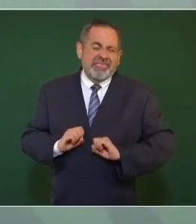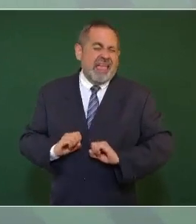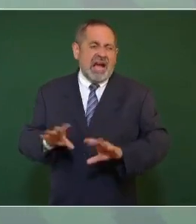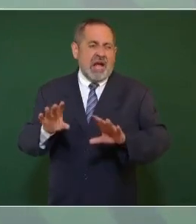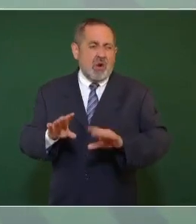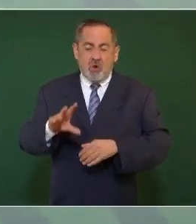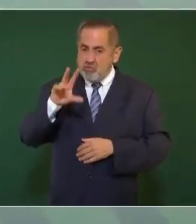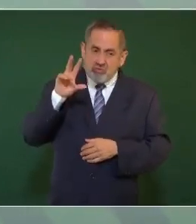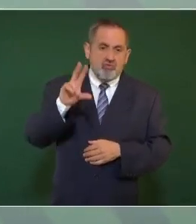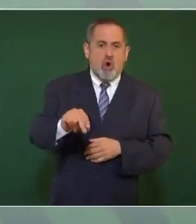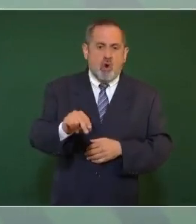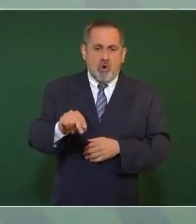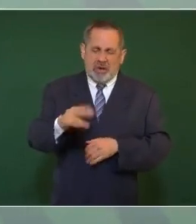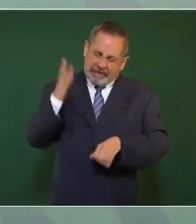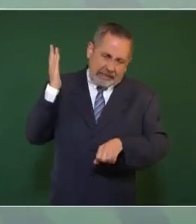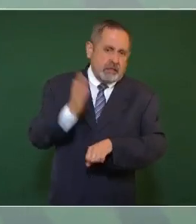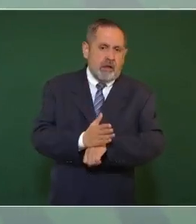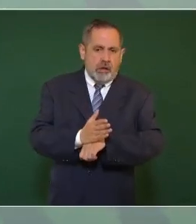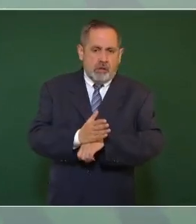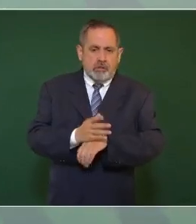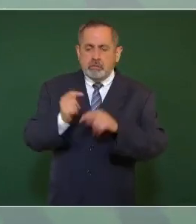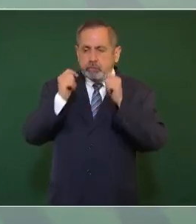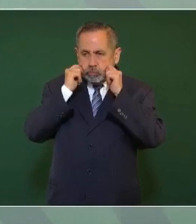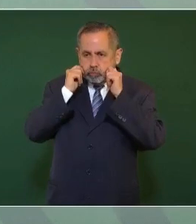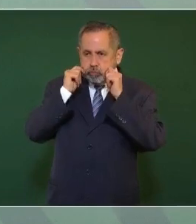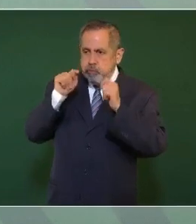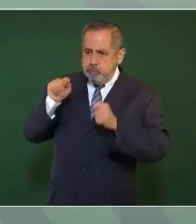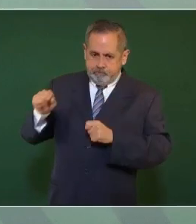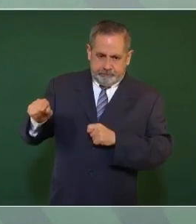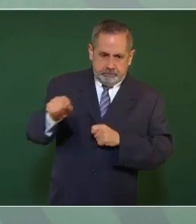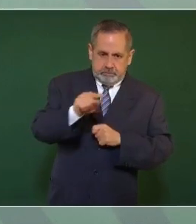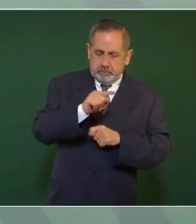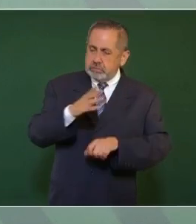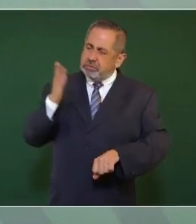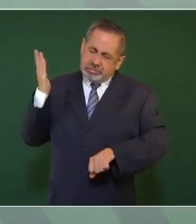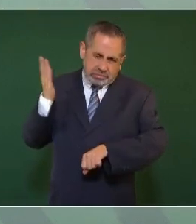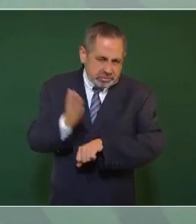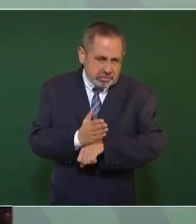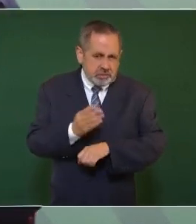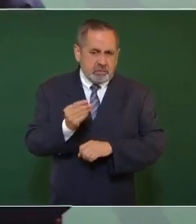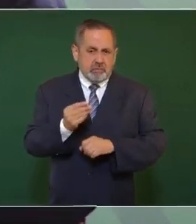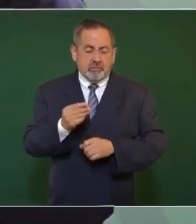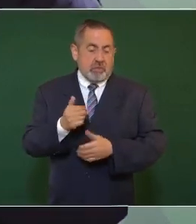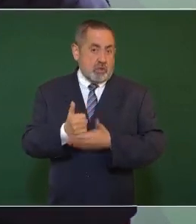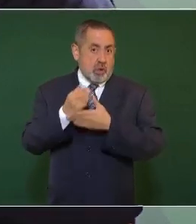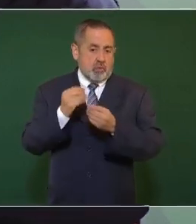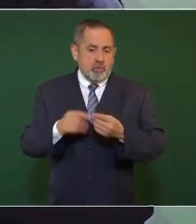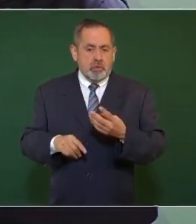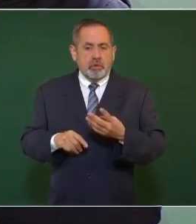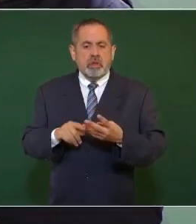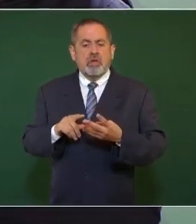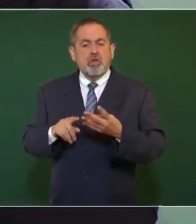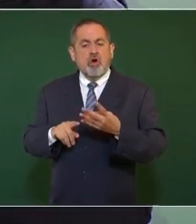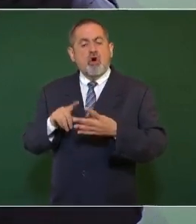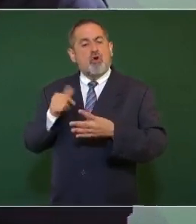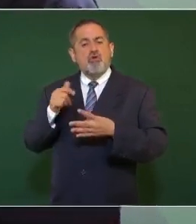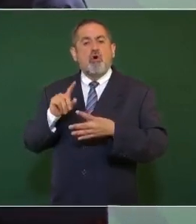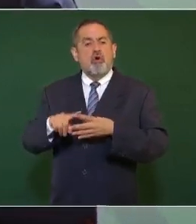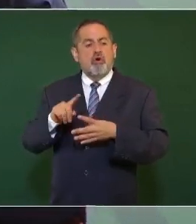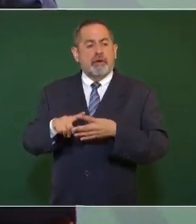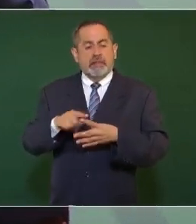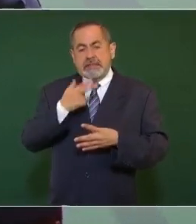sea que se castigue. Eso nos ha ayudado mucho. Nos ha ayudado